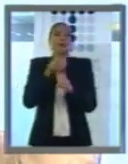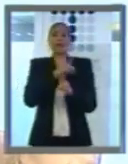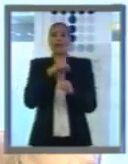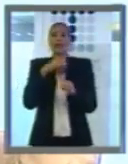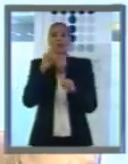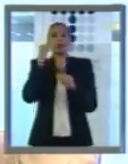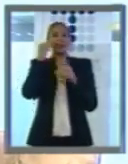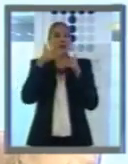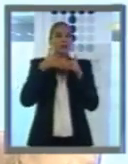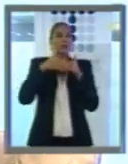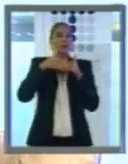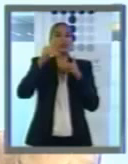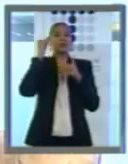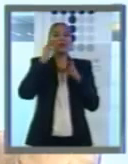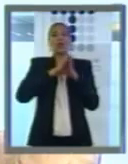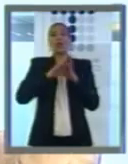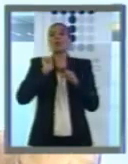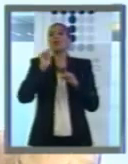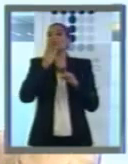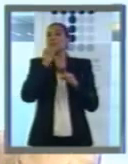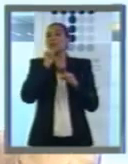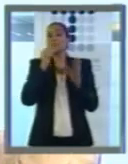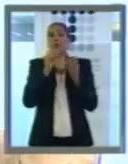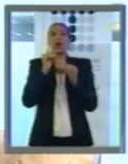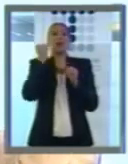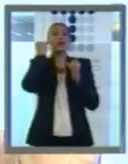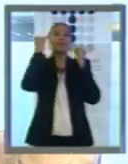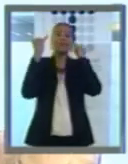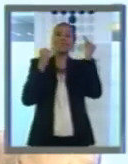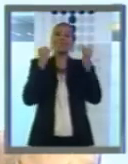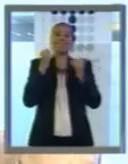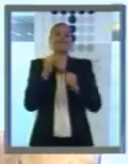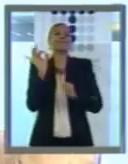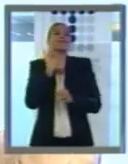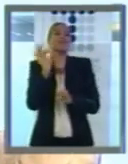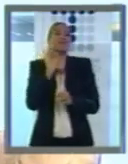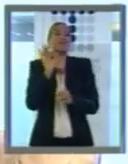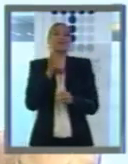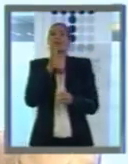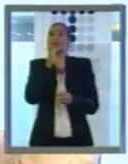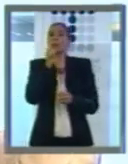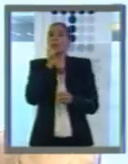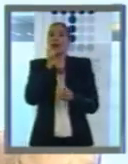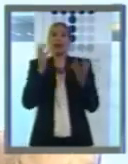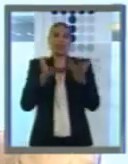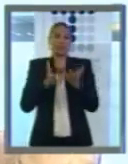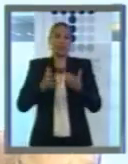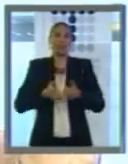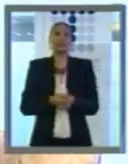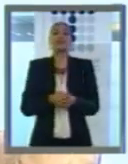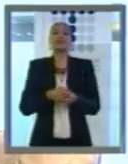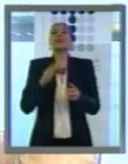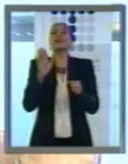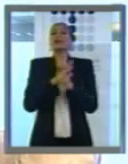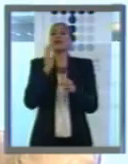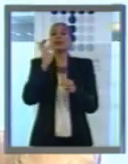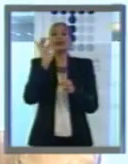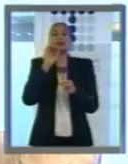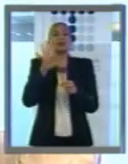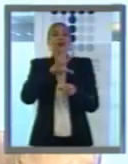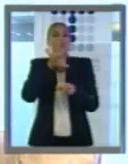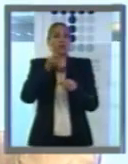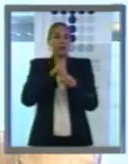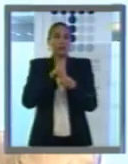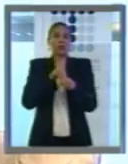ni plazos fatales ni expectativas poco factibles, ¿no? Poco a poco hay que irlo